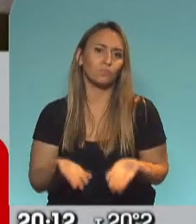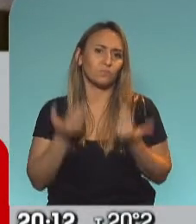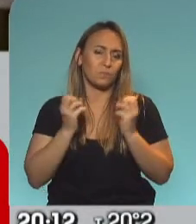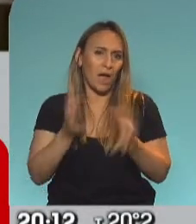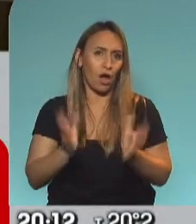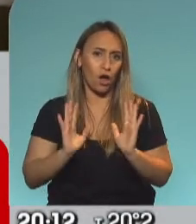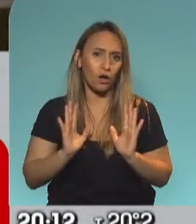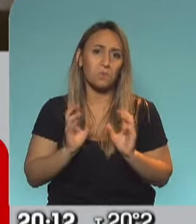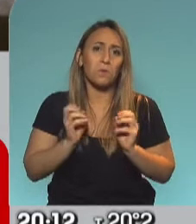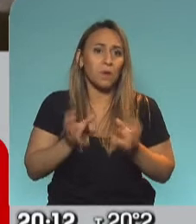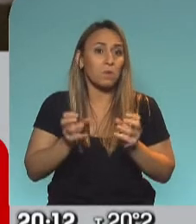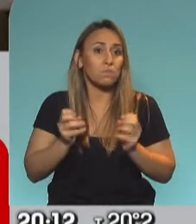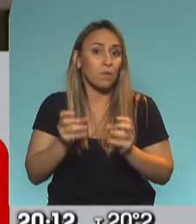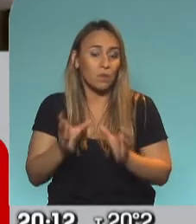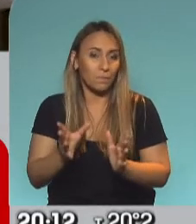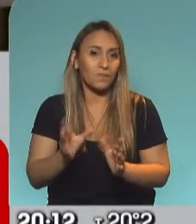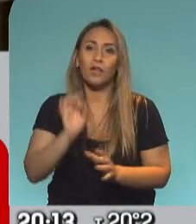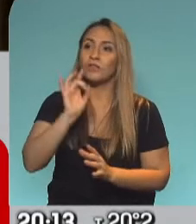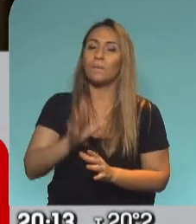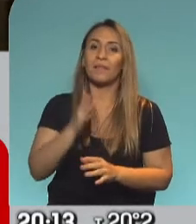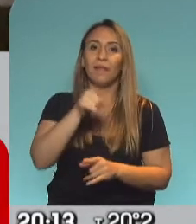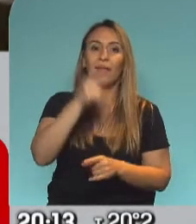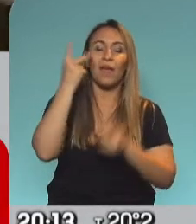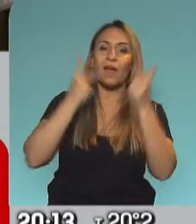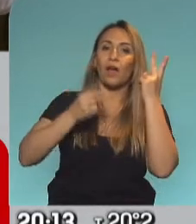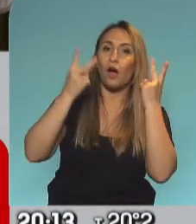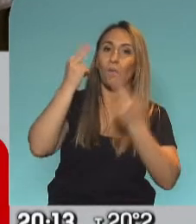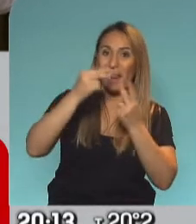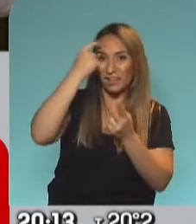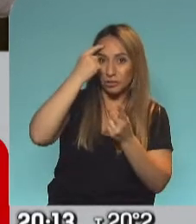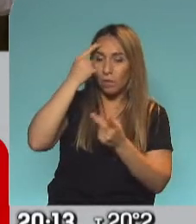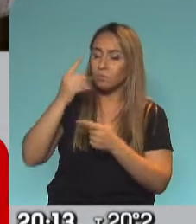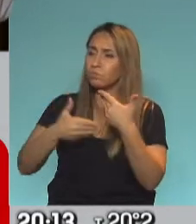está respondiendo a este proceso de abstinencia y que